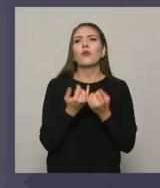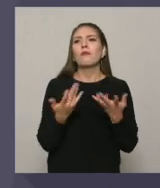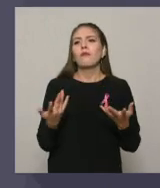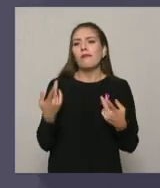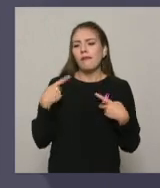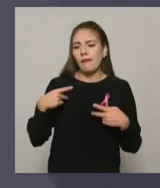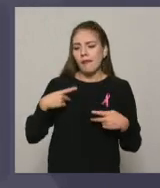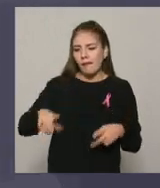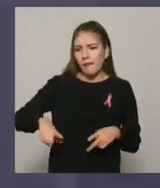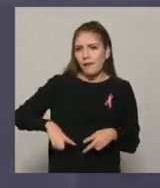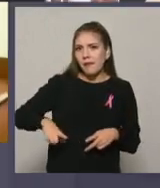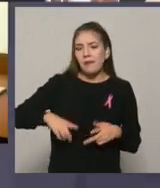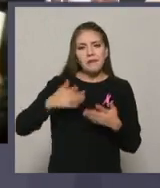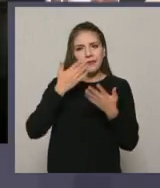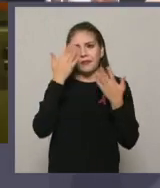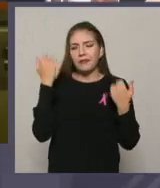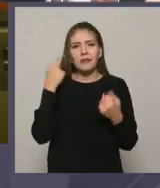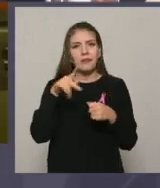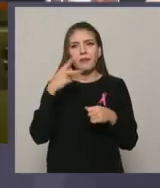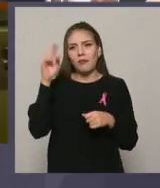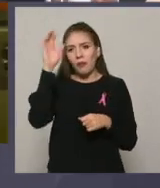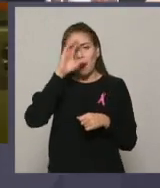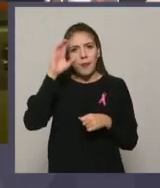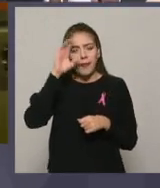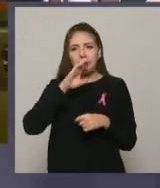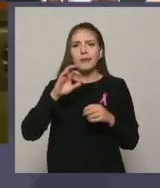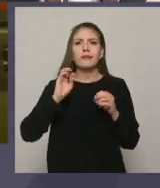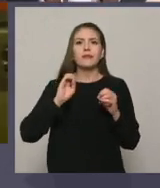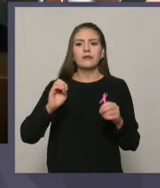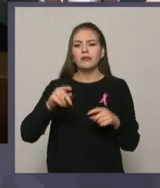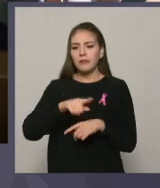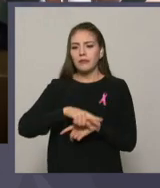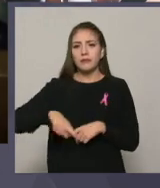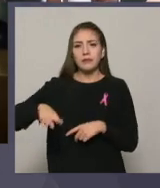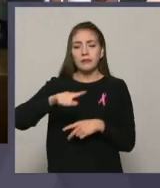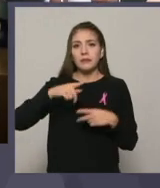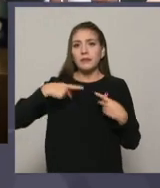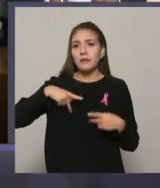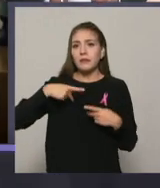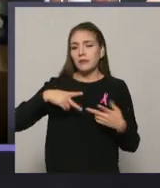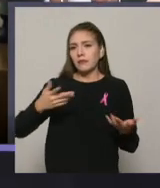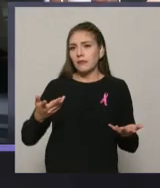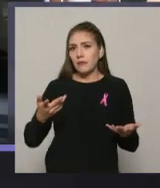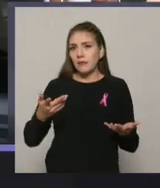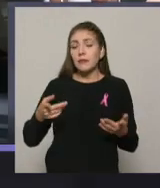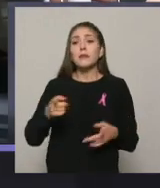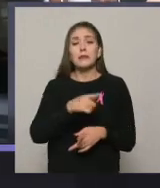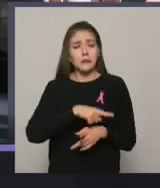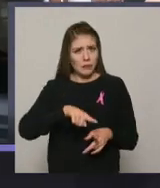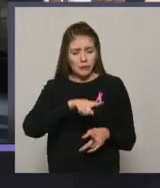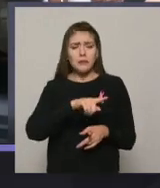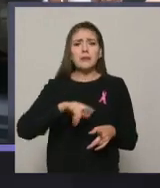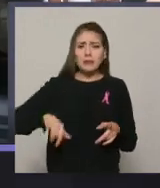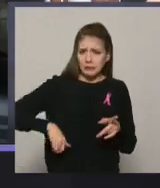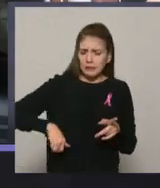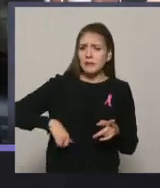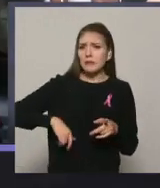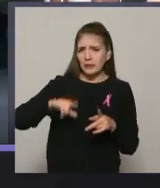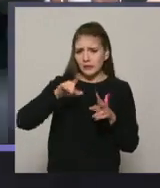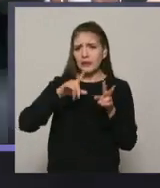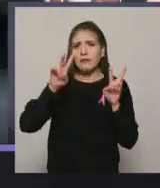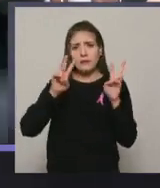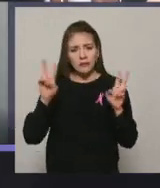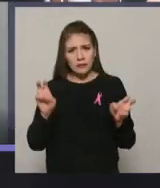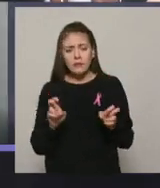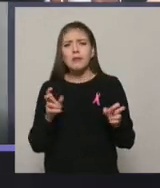menos importante, el analfabetismo científico de la sociedad. La sociedad está muy interesada en estos temas. Hay encuestas